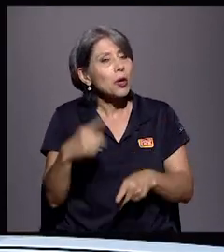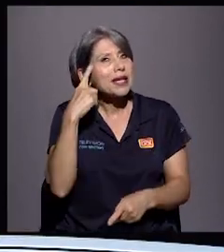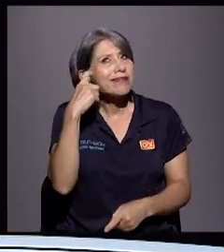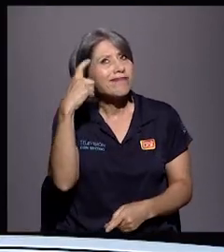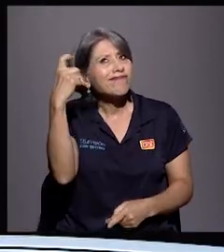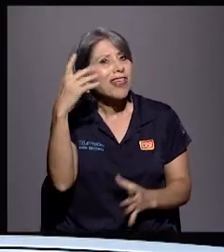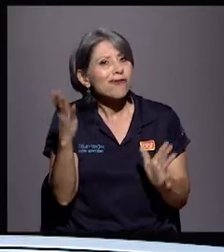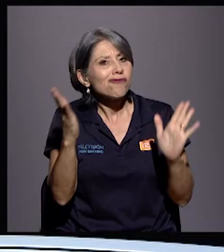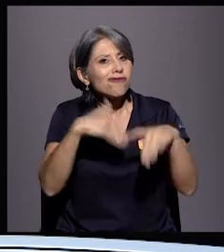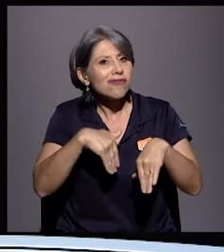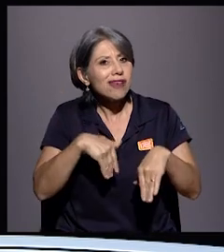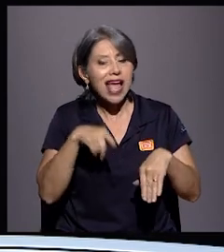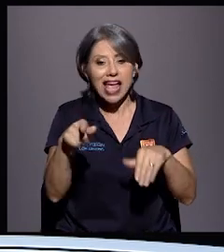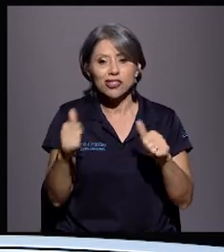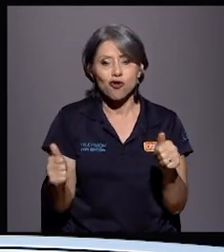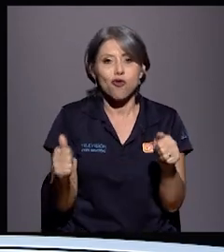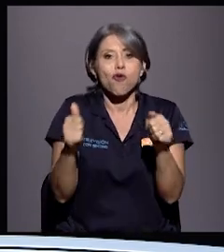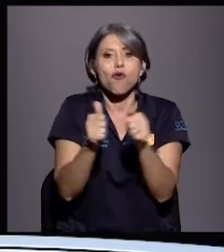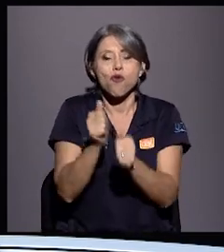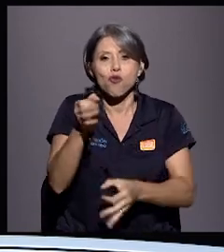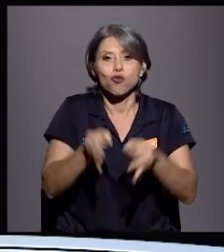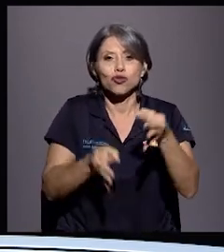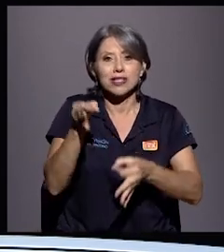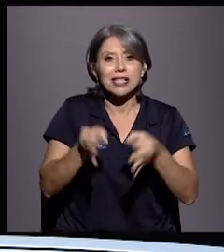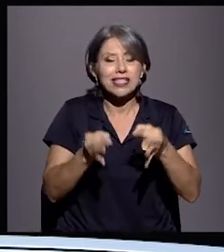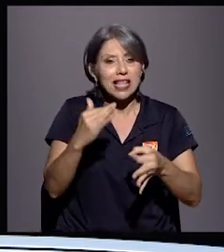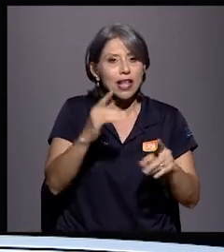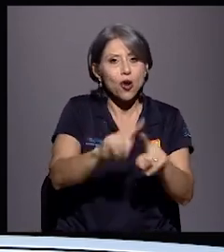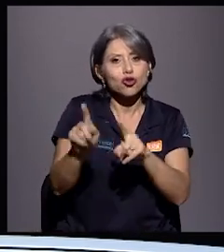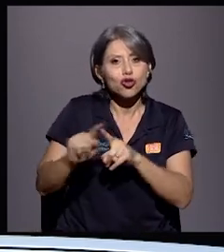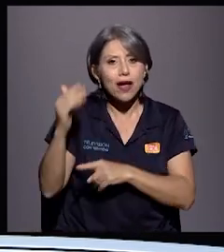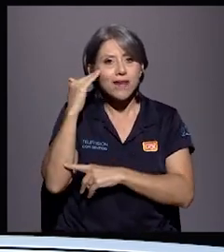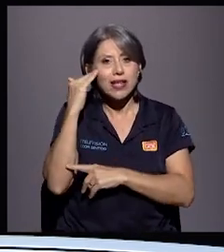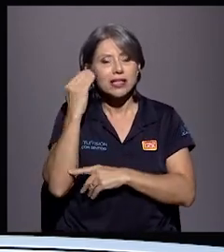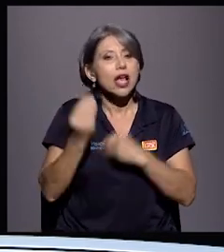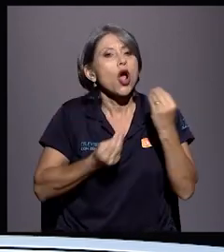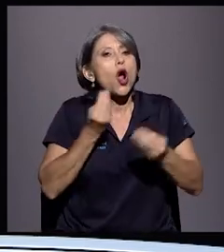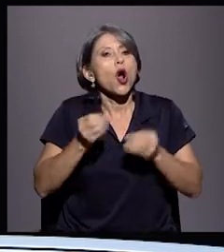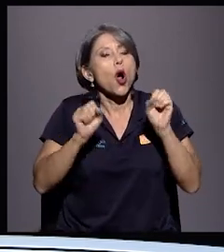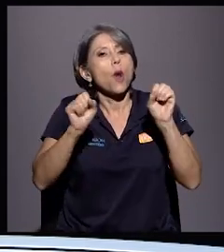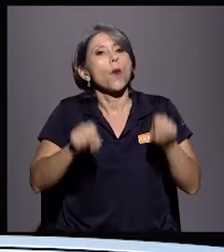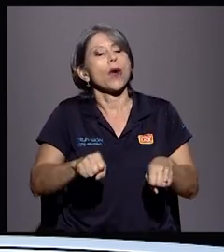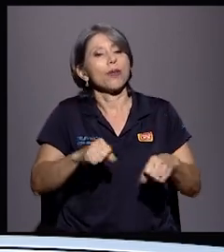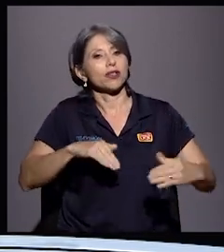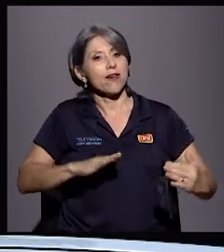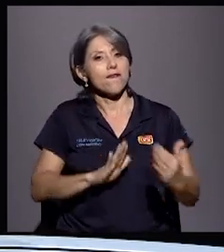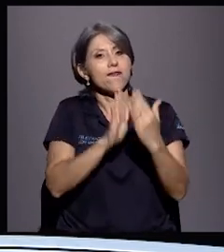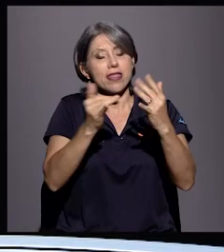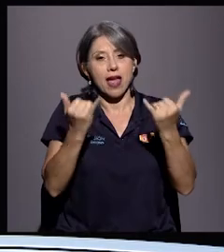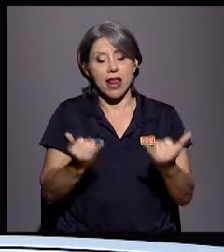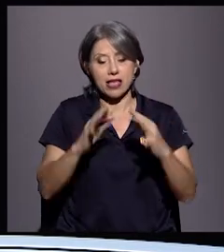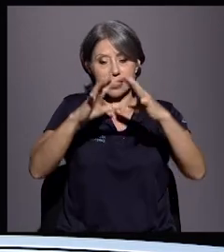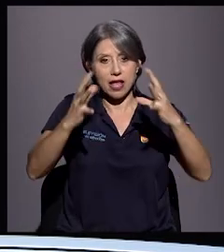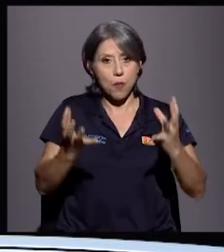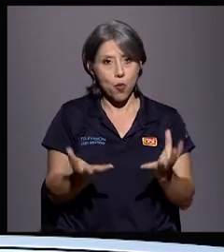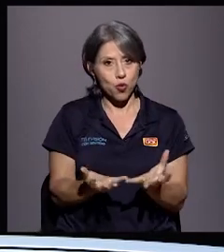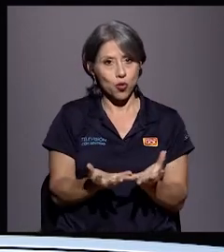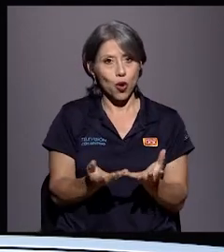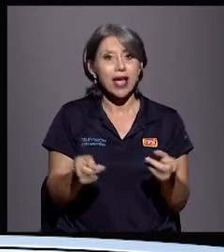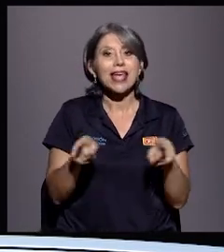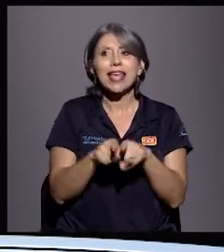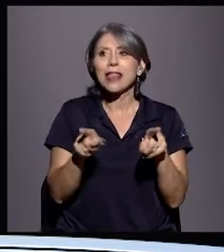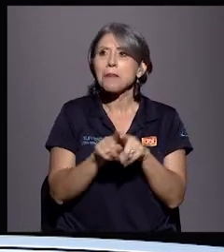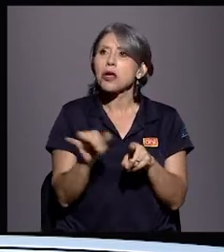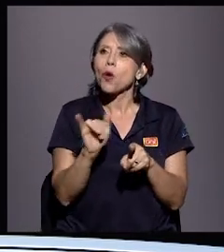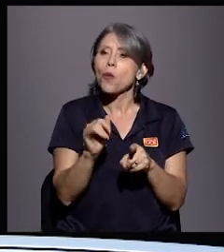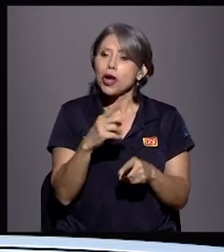eso va concatenado casualmente a una justicia entre los saberes. ¿Cómo podemos enfrentar este mundo que también en red nos